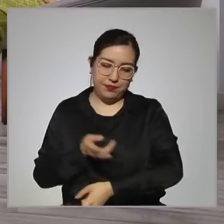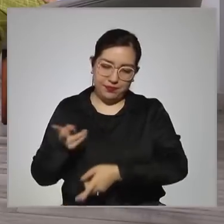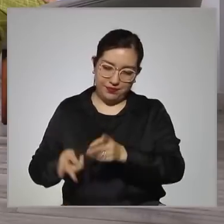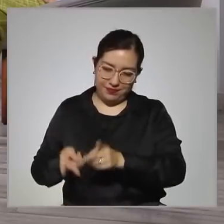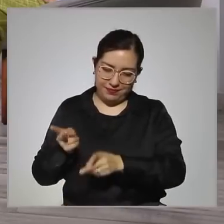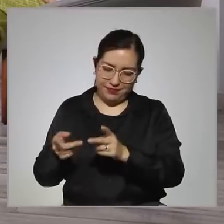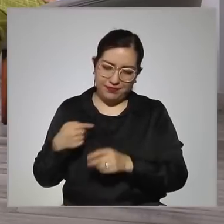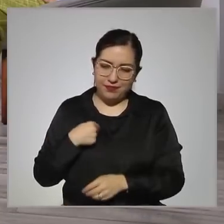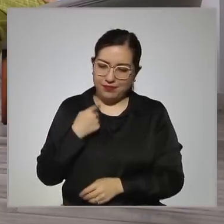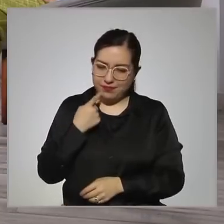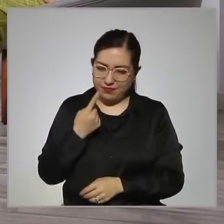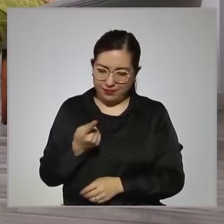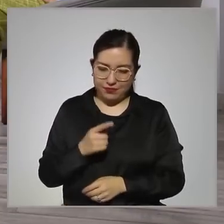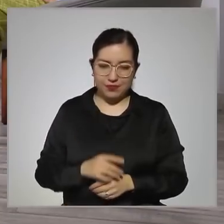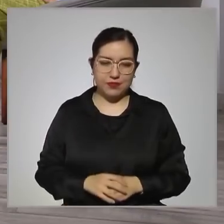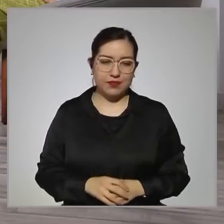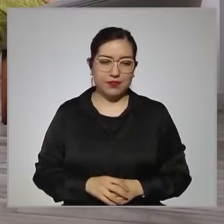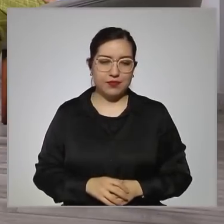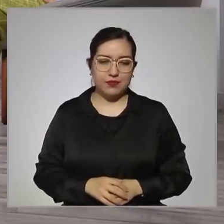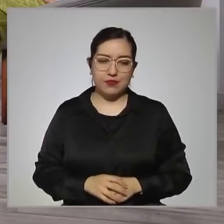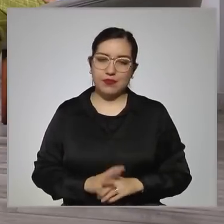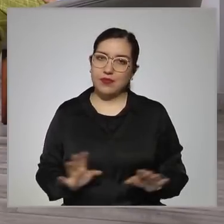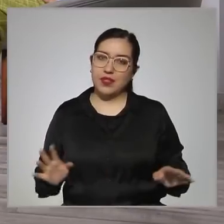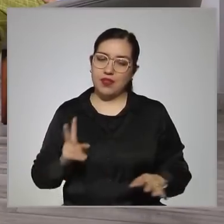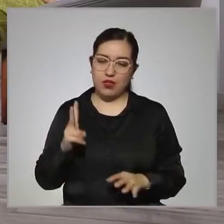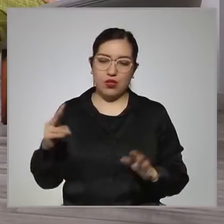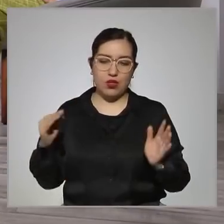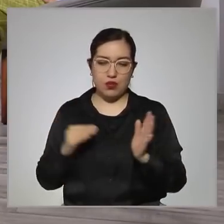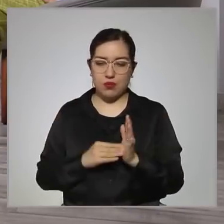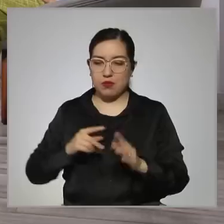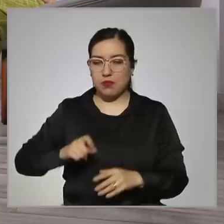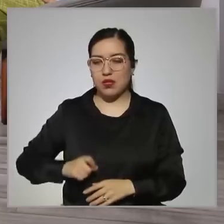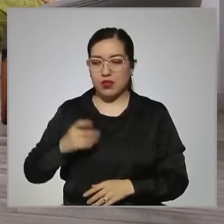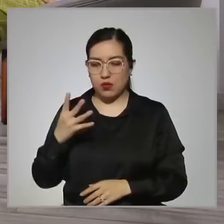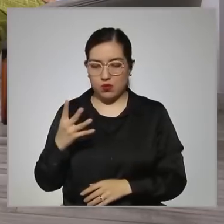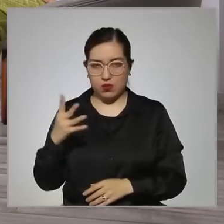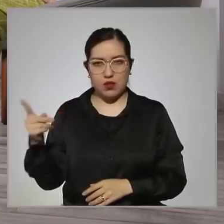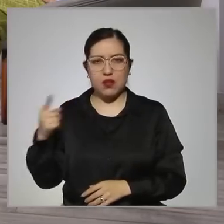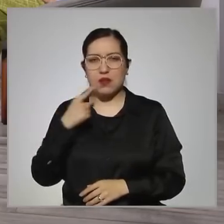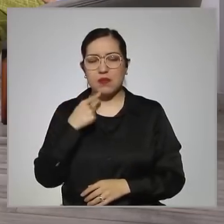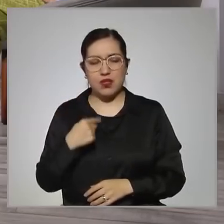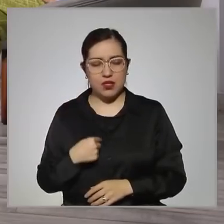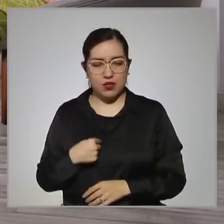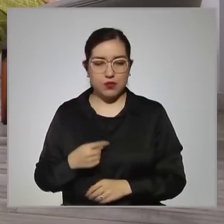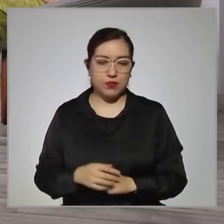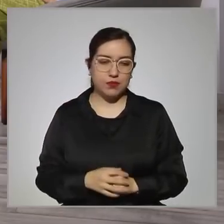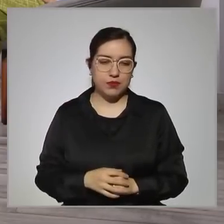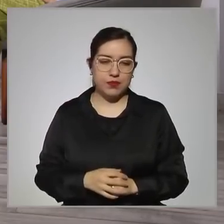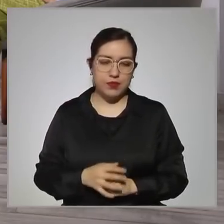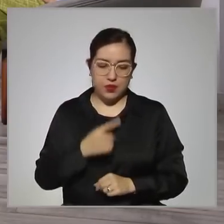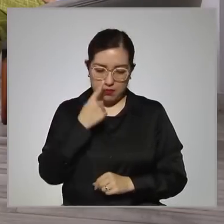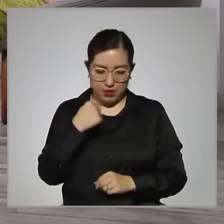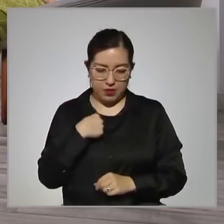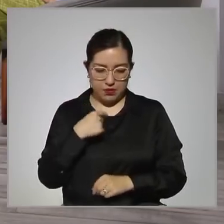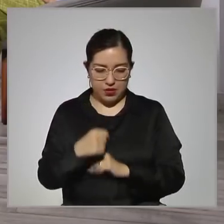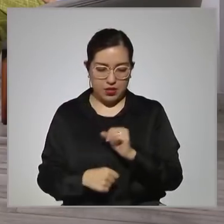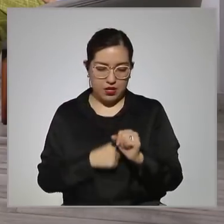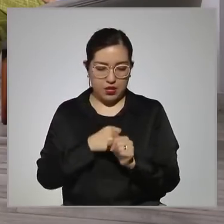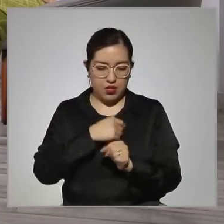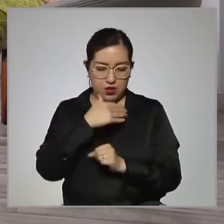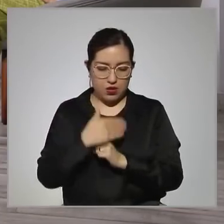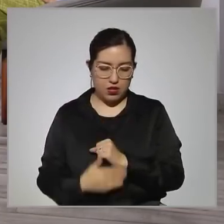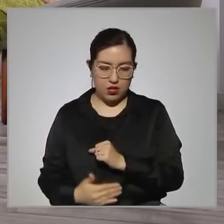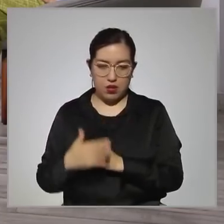hacía este comentario de se nos fue el 2024, ¿no? Y él me decía, para mí se acabó el año y se acabó